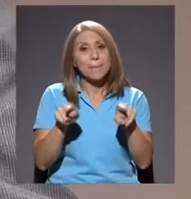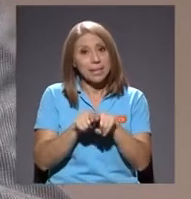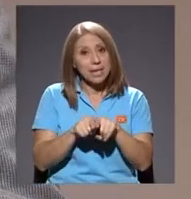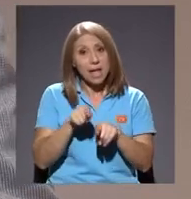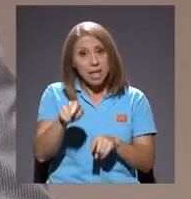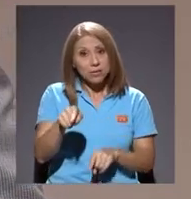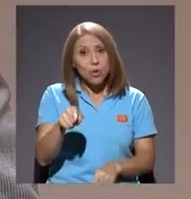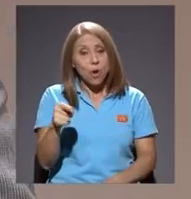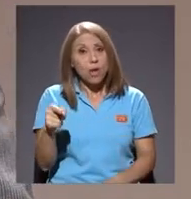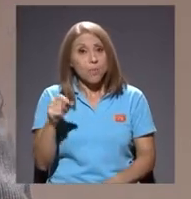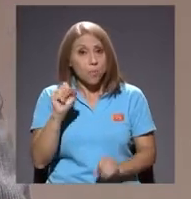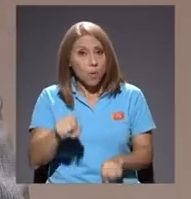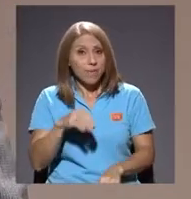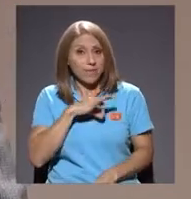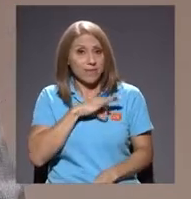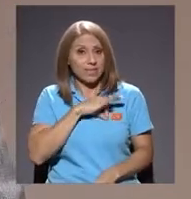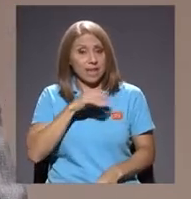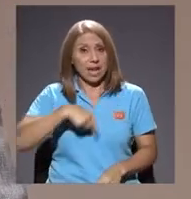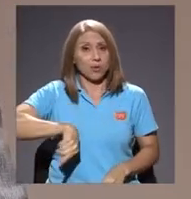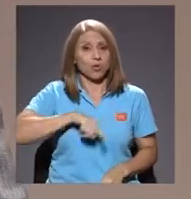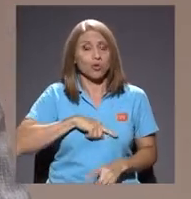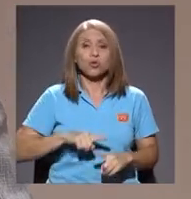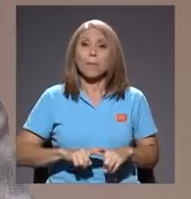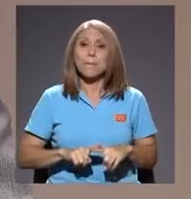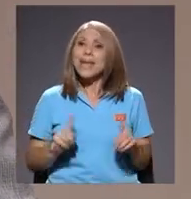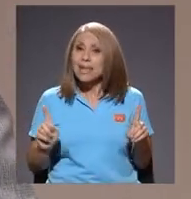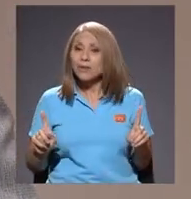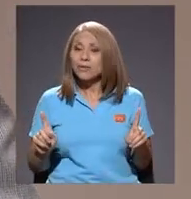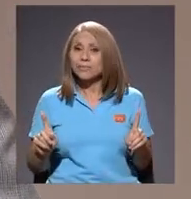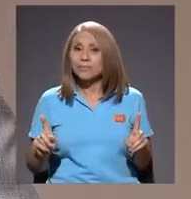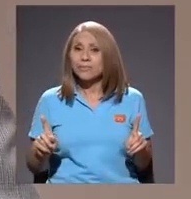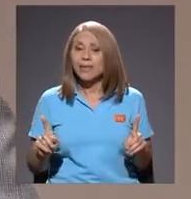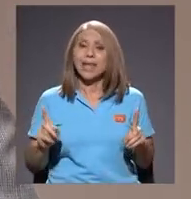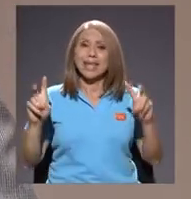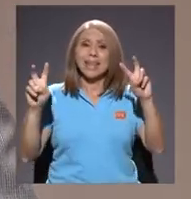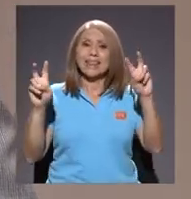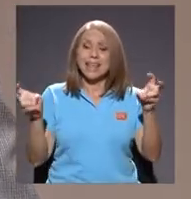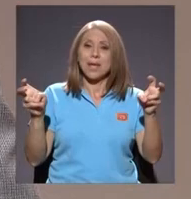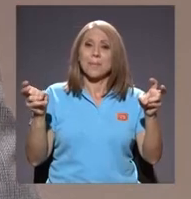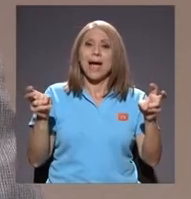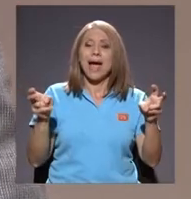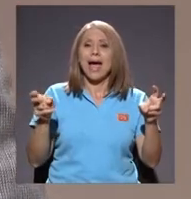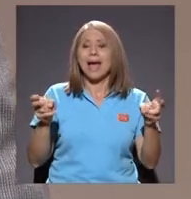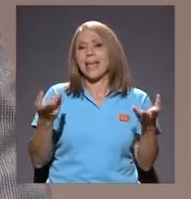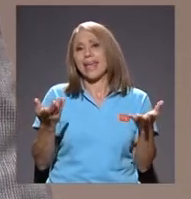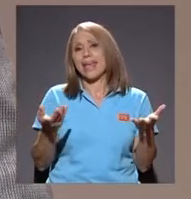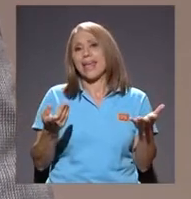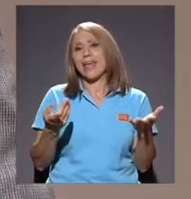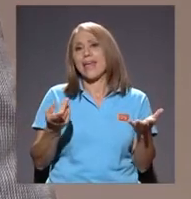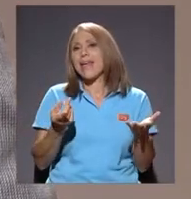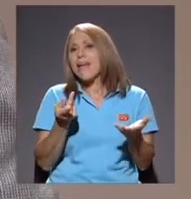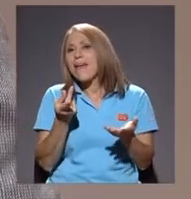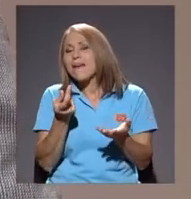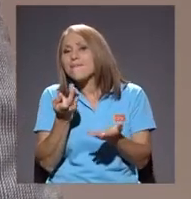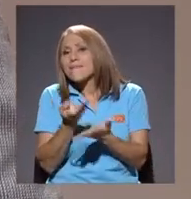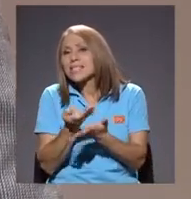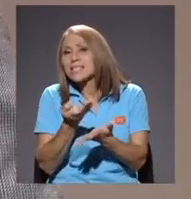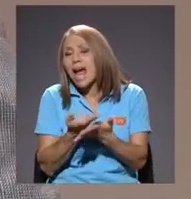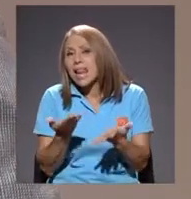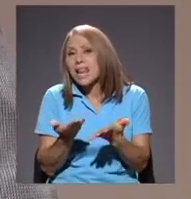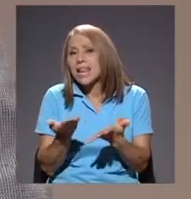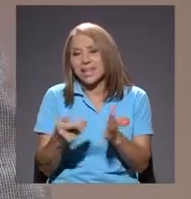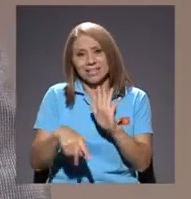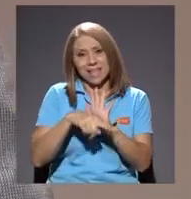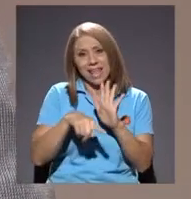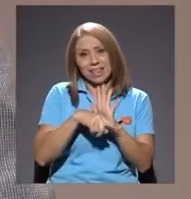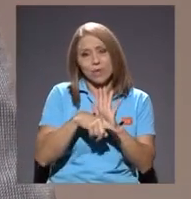beneficia cristian determinó entre cambios pero que paradójicamente en el tema fiscal es algo negativo porque una de las fuentes más importantes